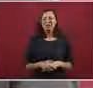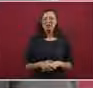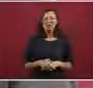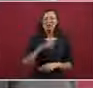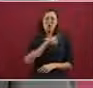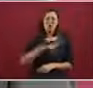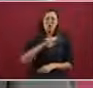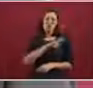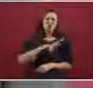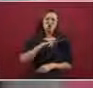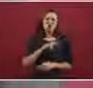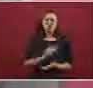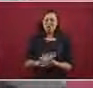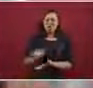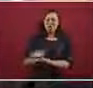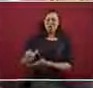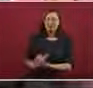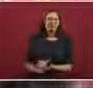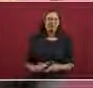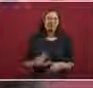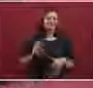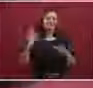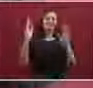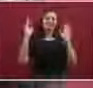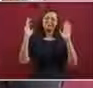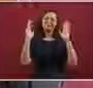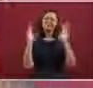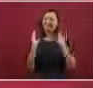Cloro, pero